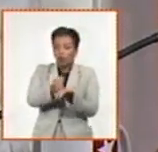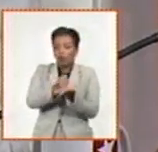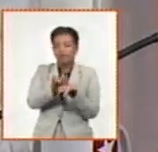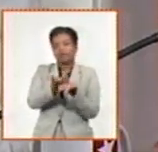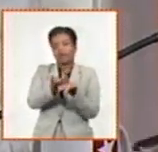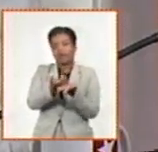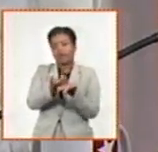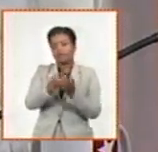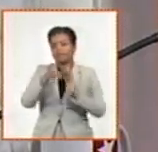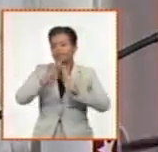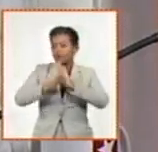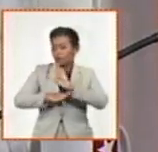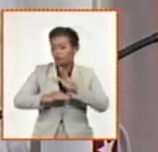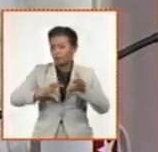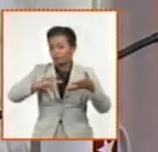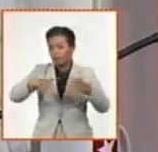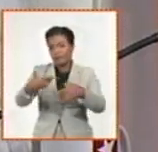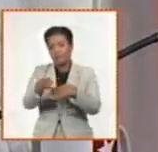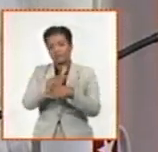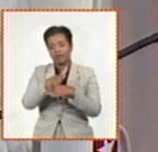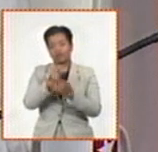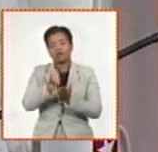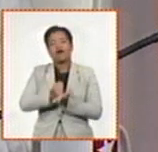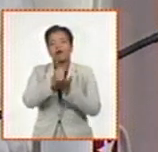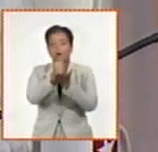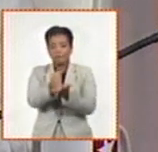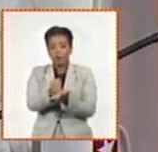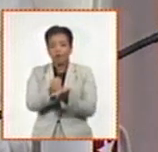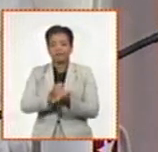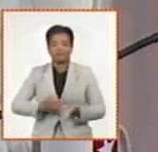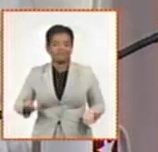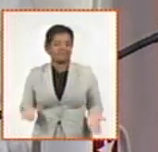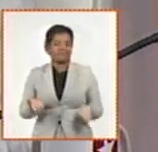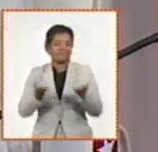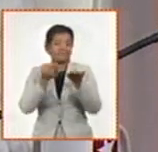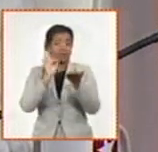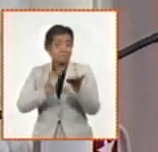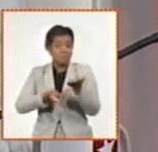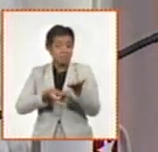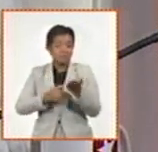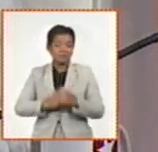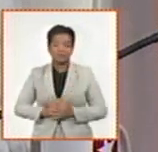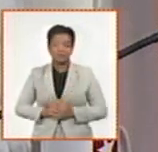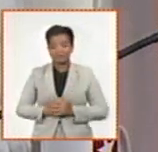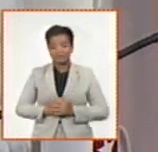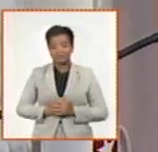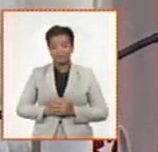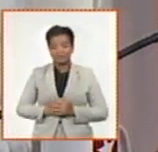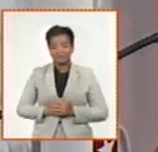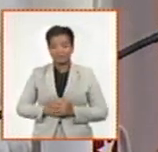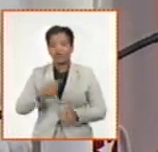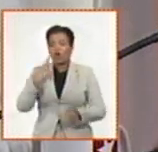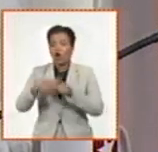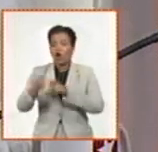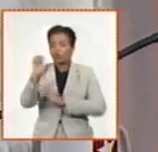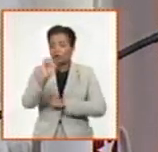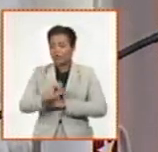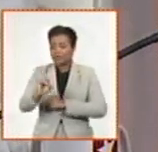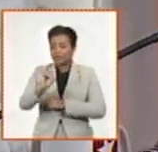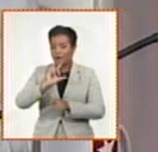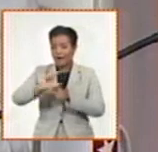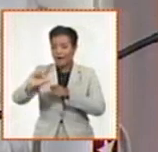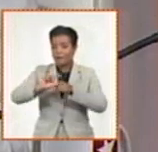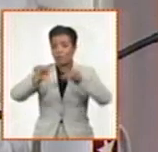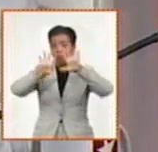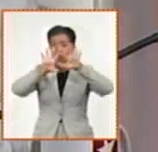actores a la metodología y eso nos ha permitido avanzar. Por eso somos un referente para otras organizaciones campesinas